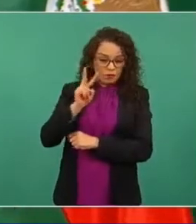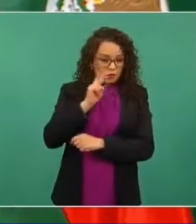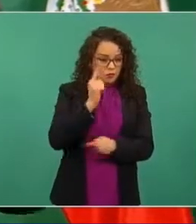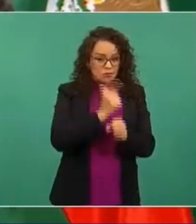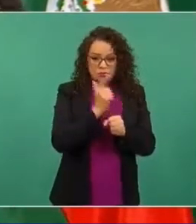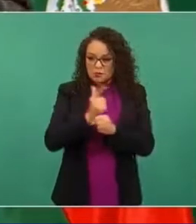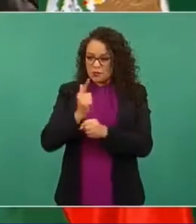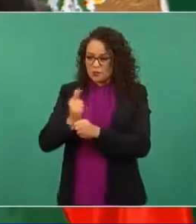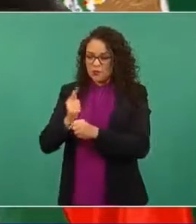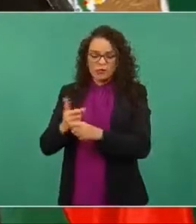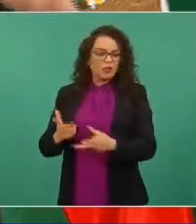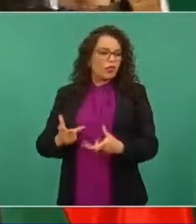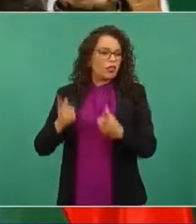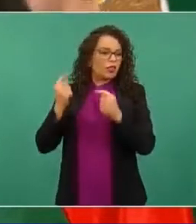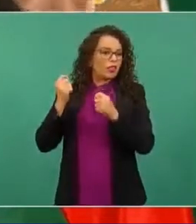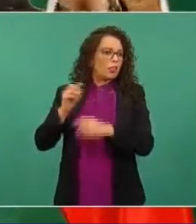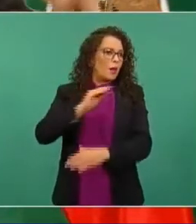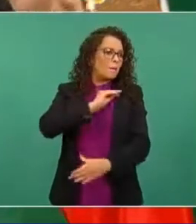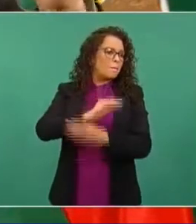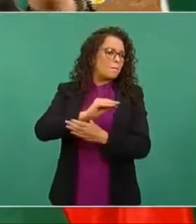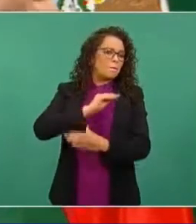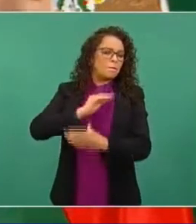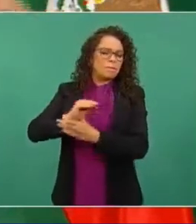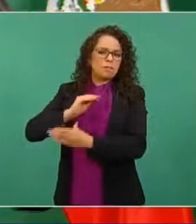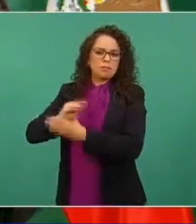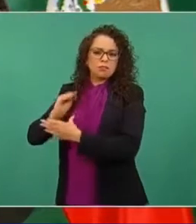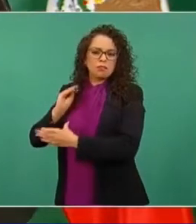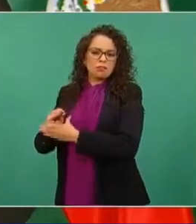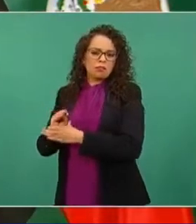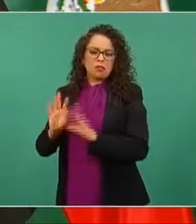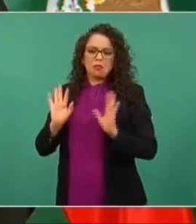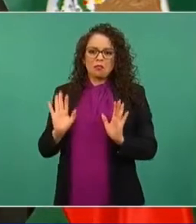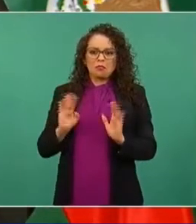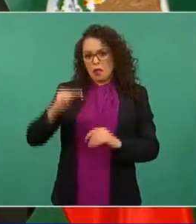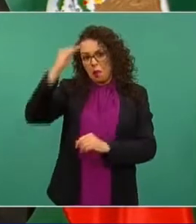con la idea de que todo lo va a resolver el mercado